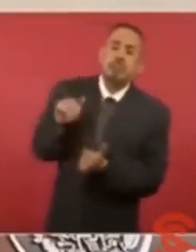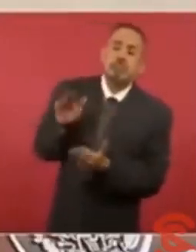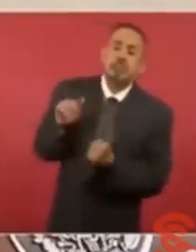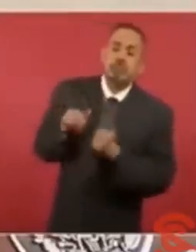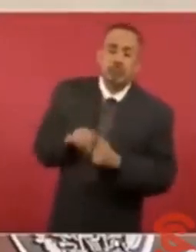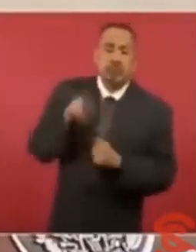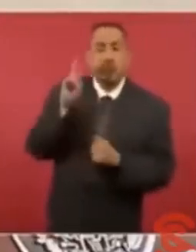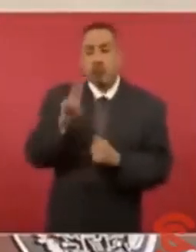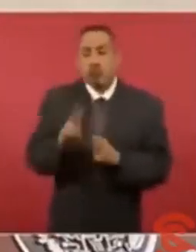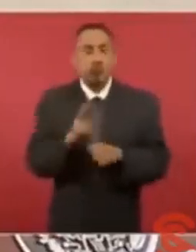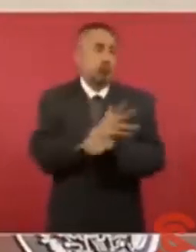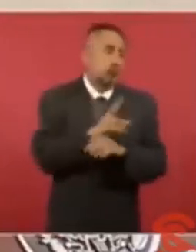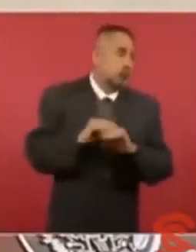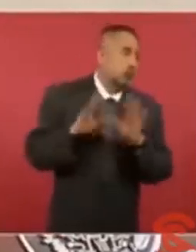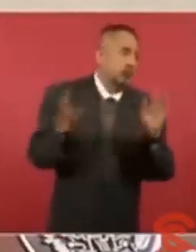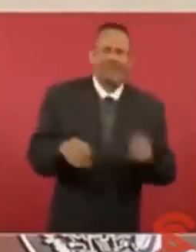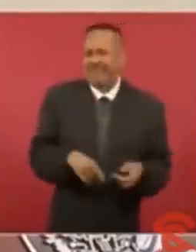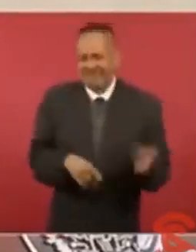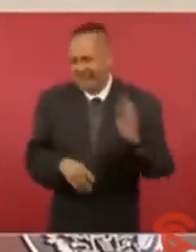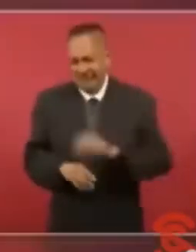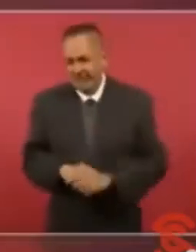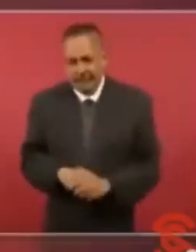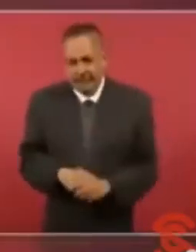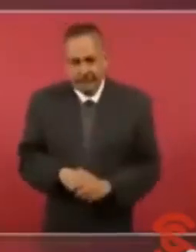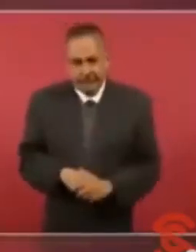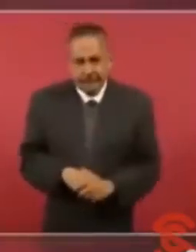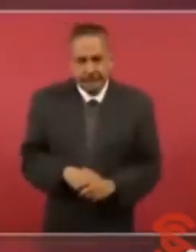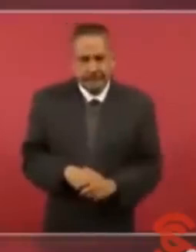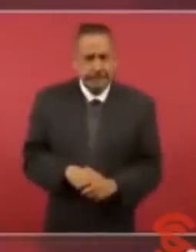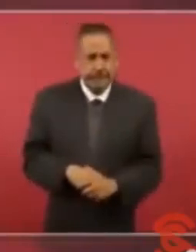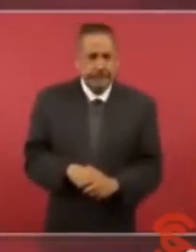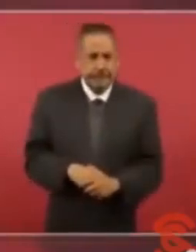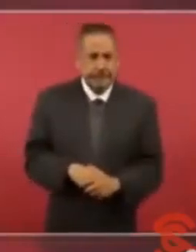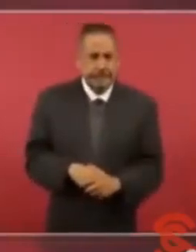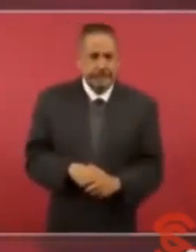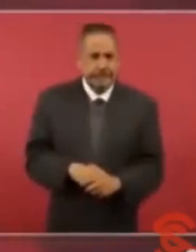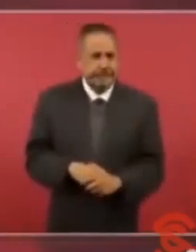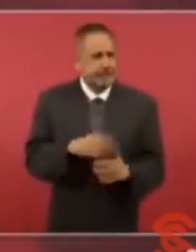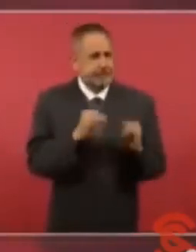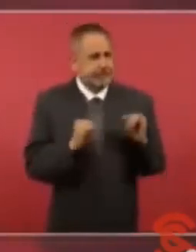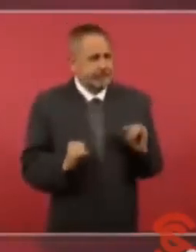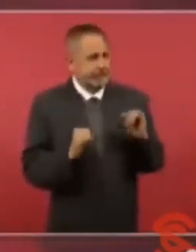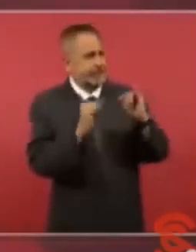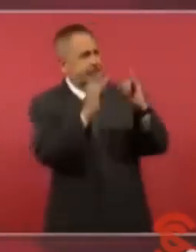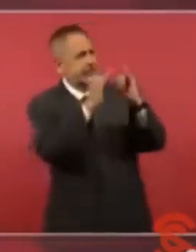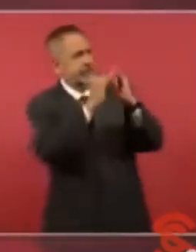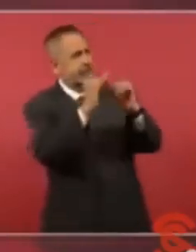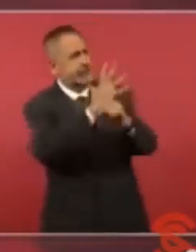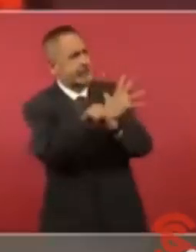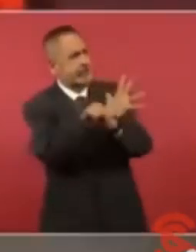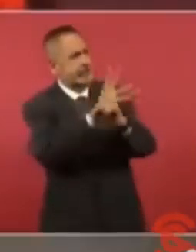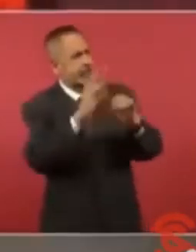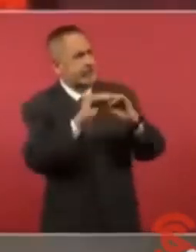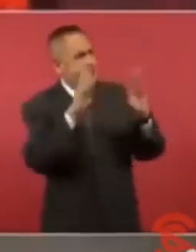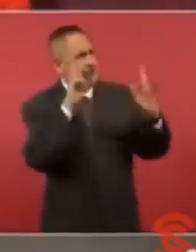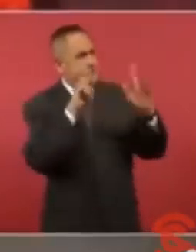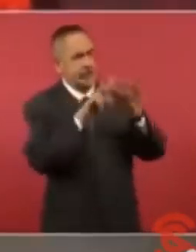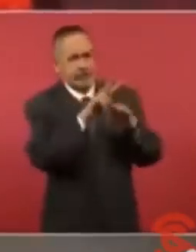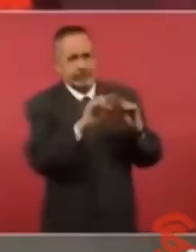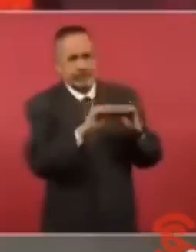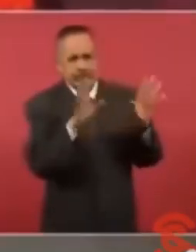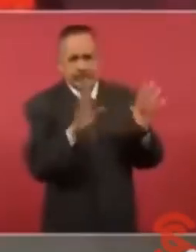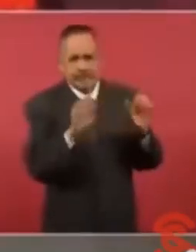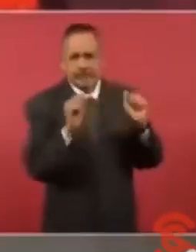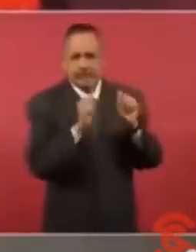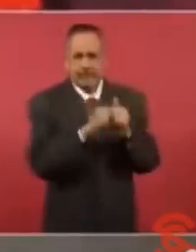de la transparencia. Imagínense el Instituto de la Transparencia